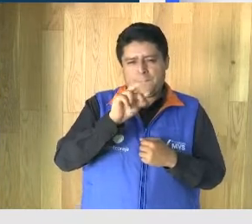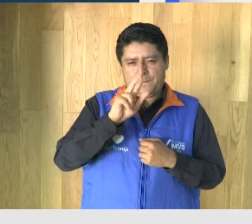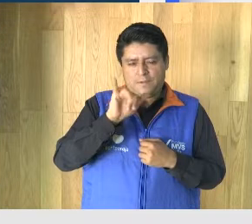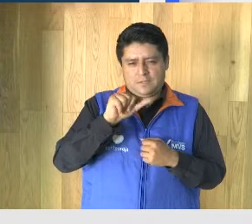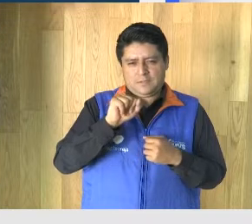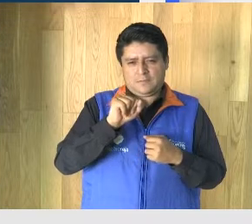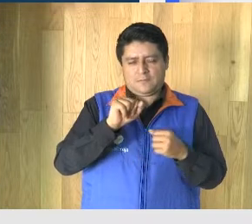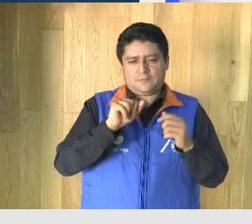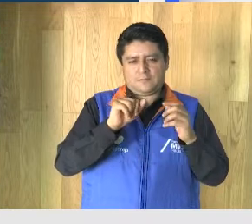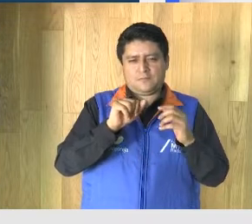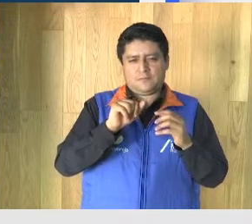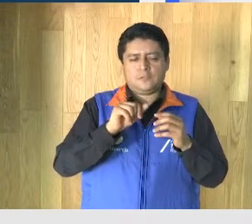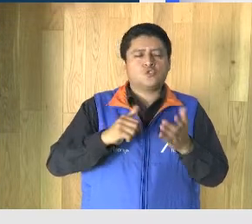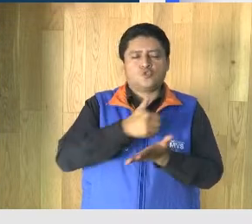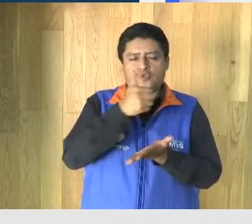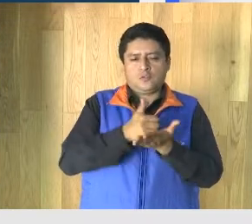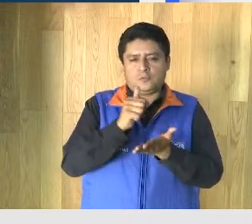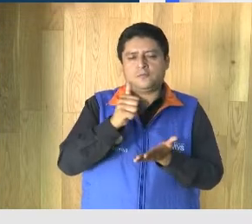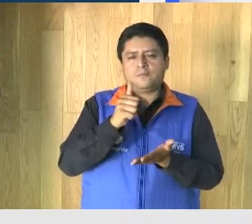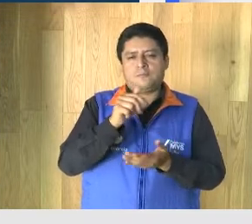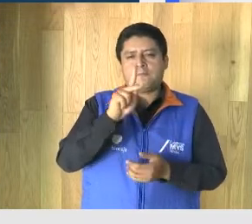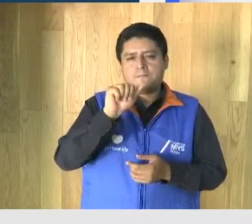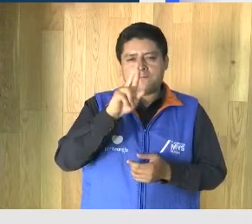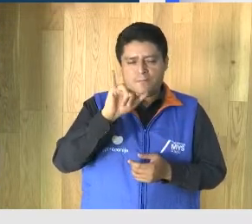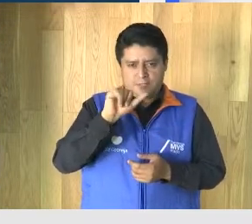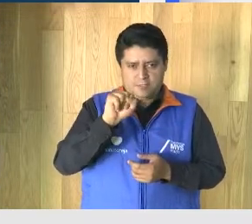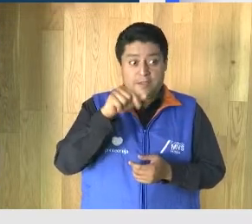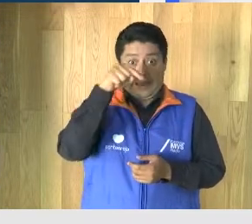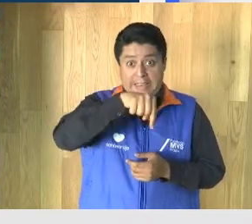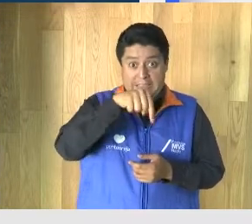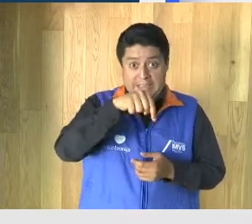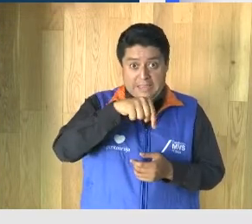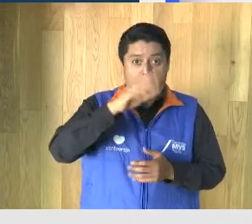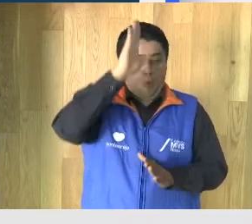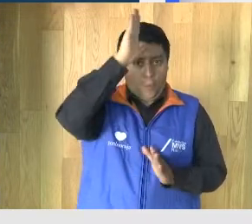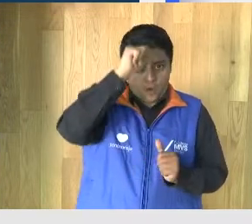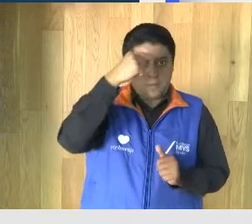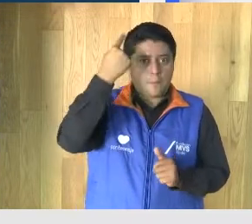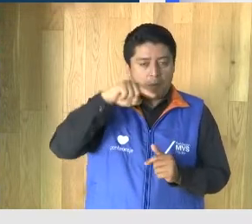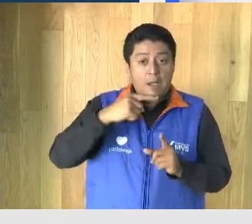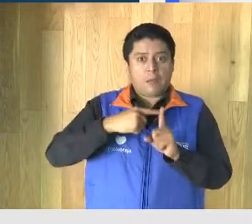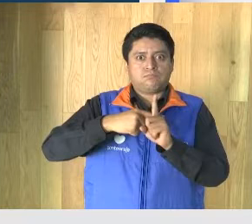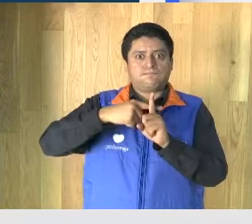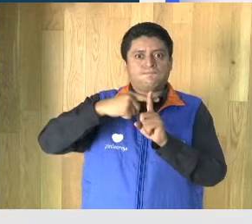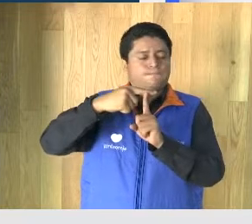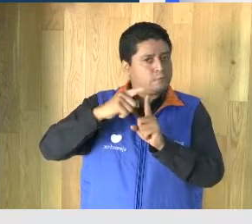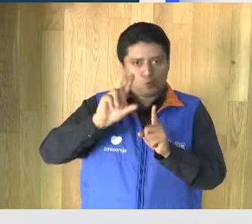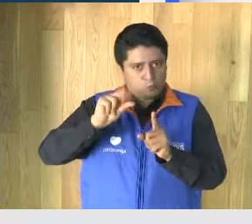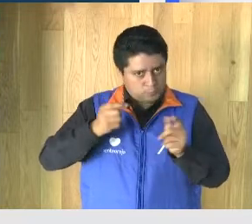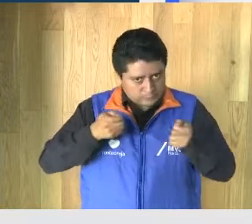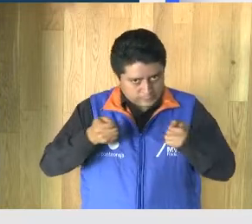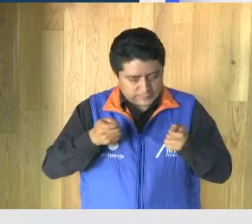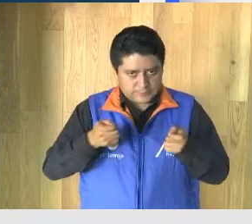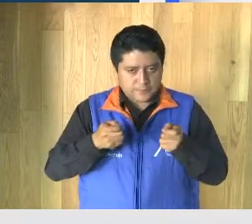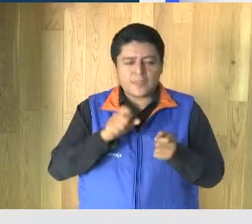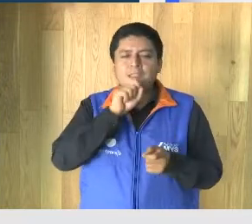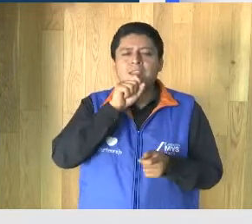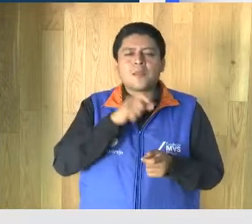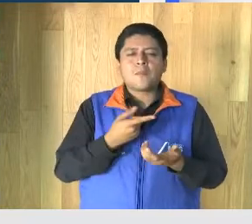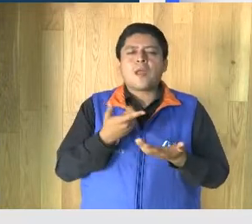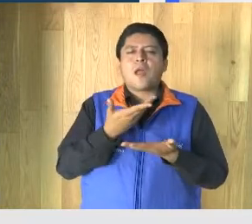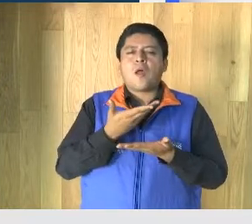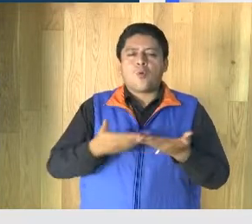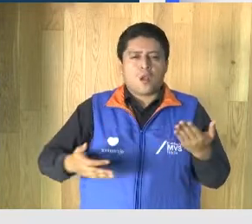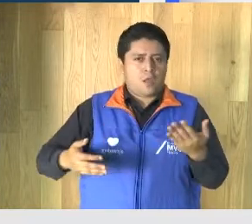global por debajo de 2 grados y, si es posible, llegar a 1,5. Pero también tenemos la realidad de que con los compromisos que a día de